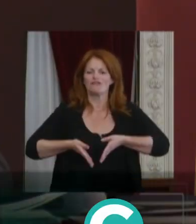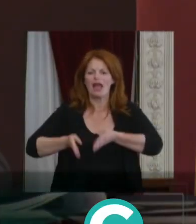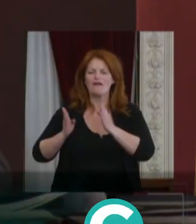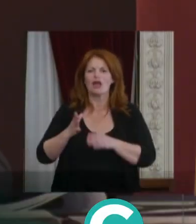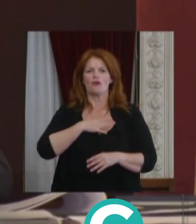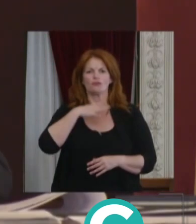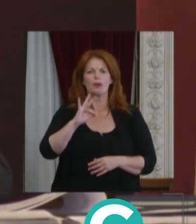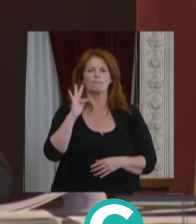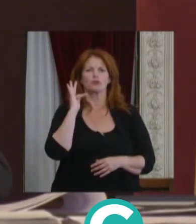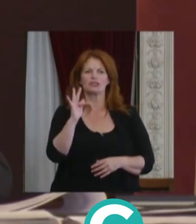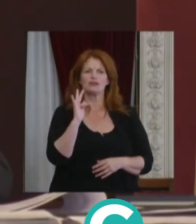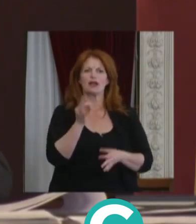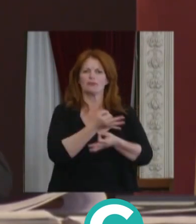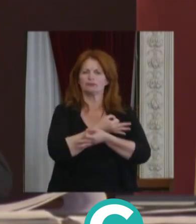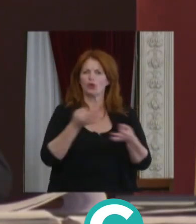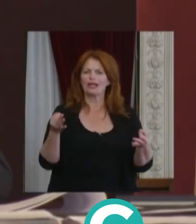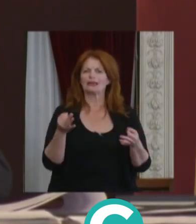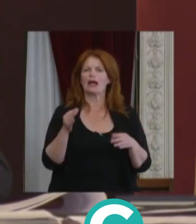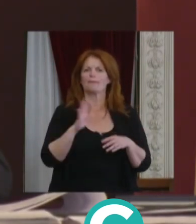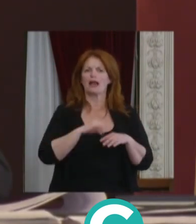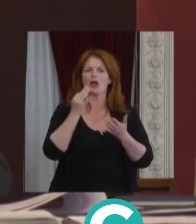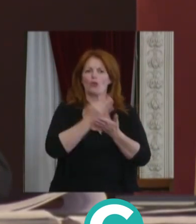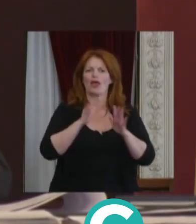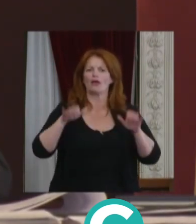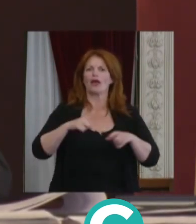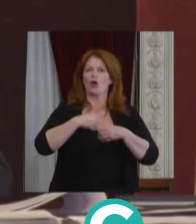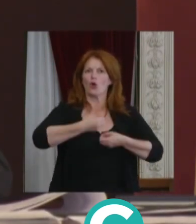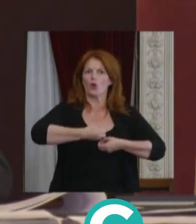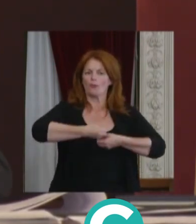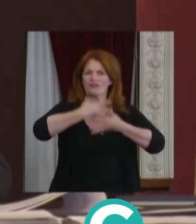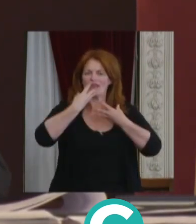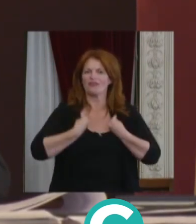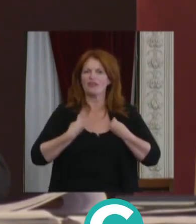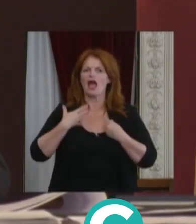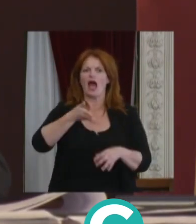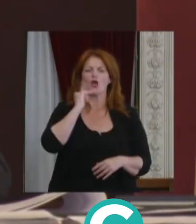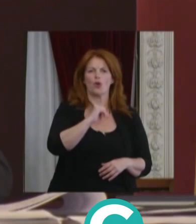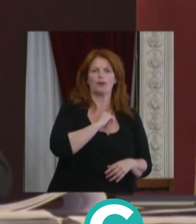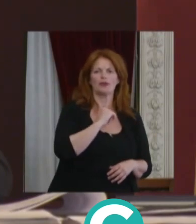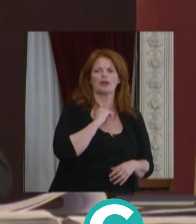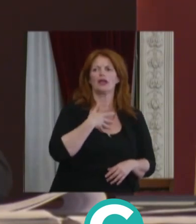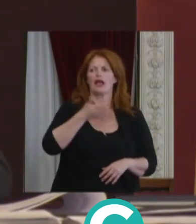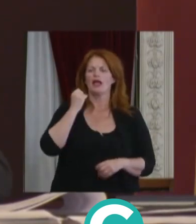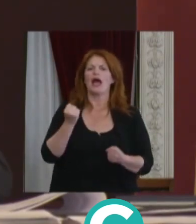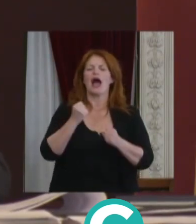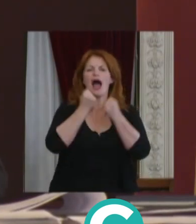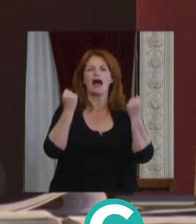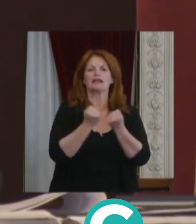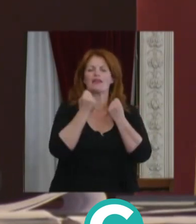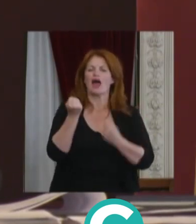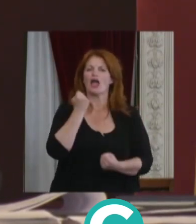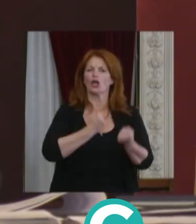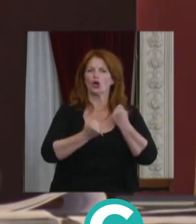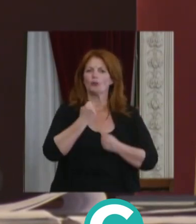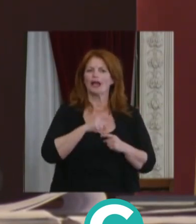factible, positiva para la ciudad de Cádiz, donde hay vivienda de protección pública, donde va a haber un hospital y donde va a haber actividad económica para la ciudad,